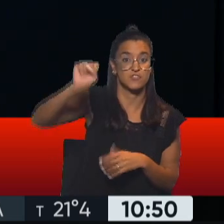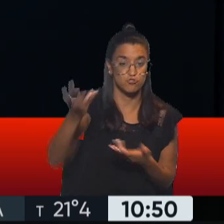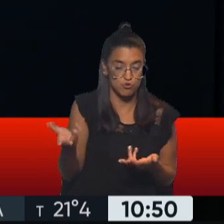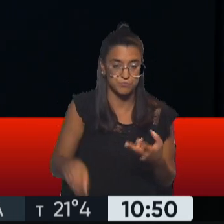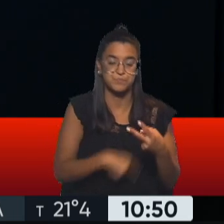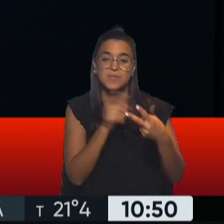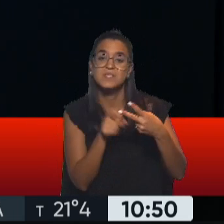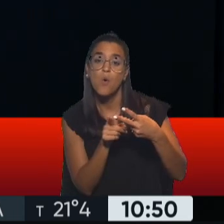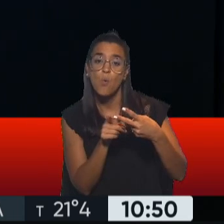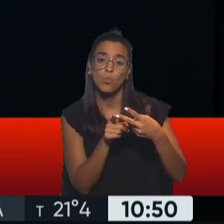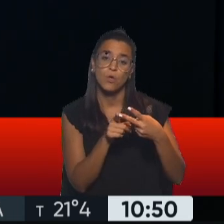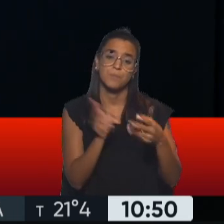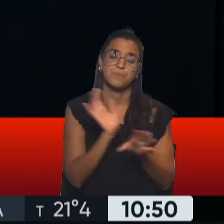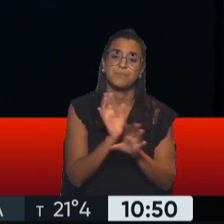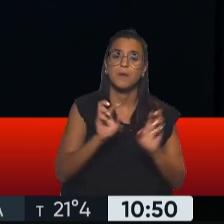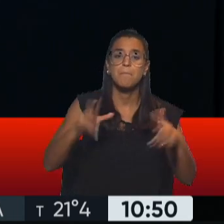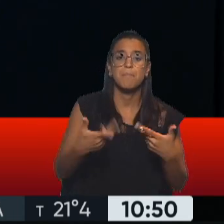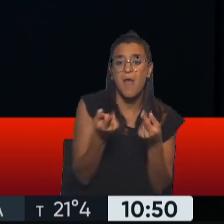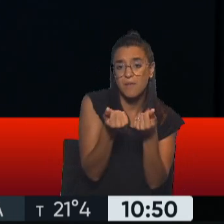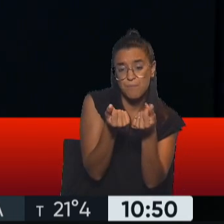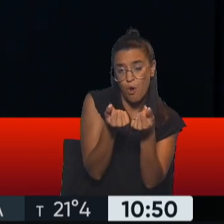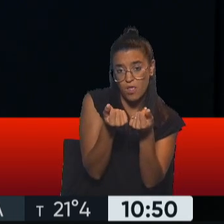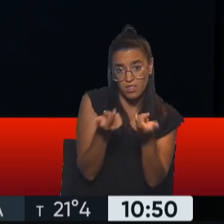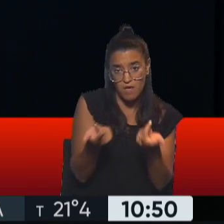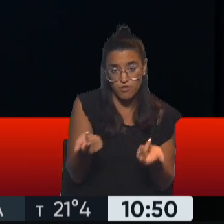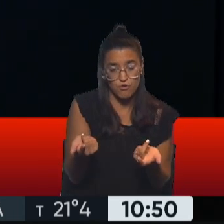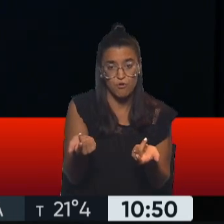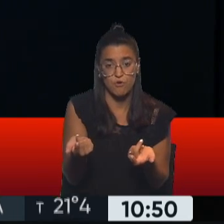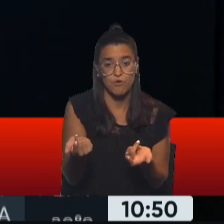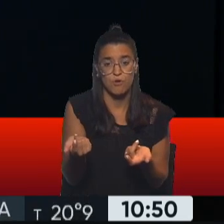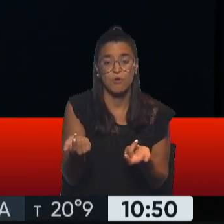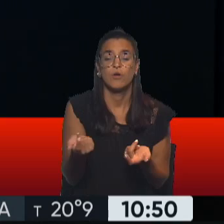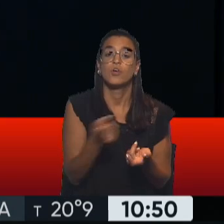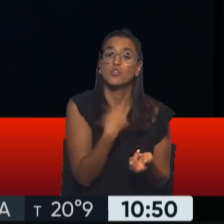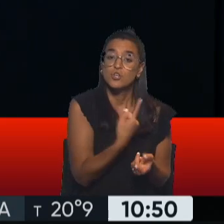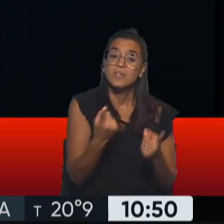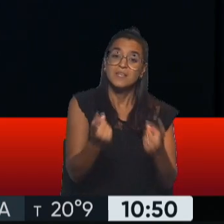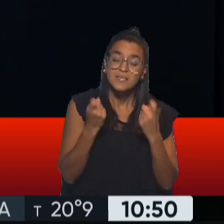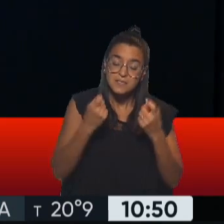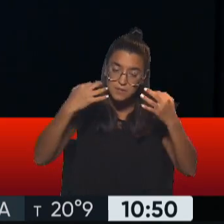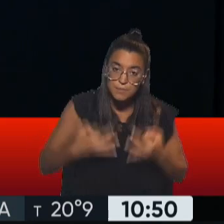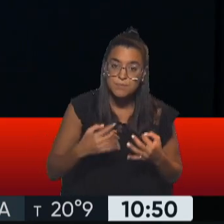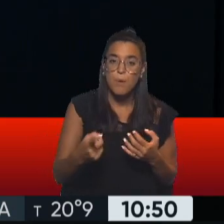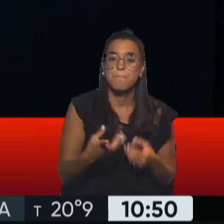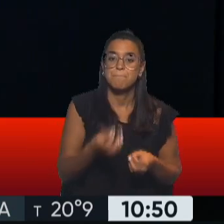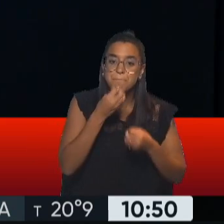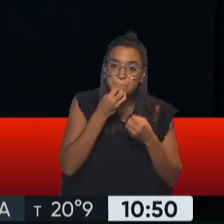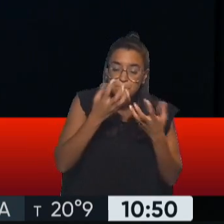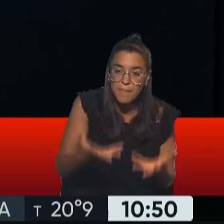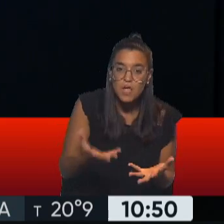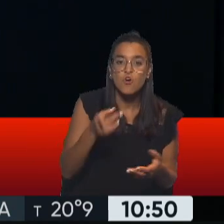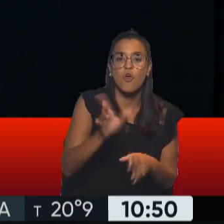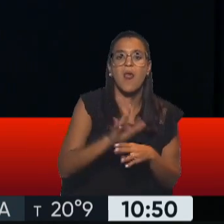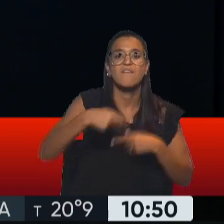En segundo lugar, el esquema fiscal monetario. Lo que necesitamos justamente es ir mejorando el perfil